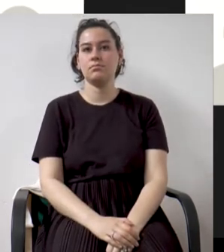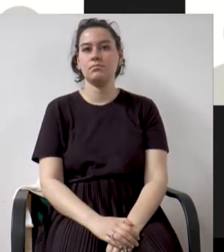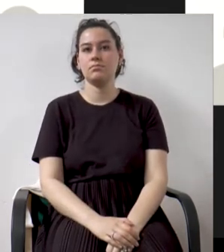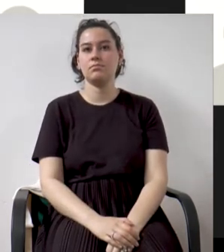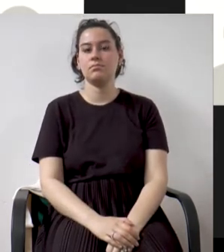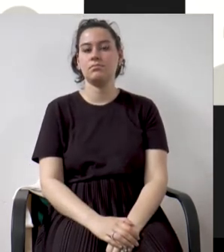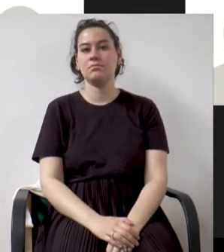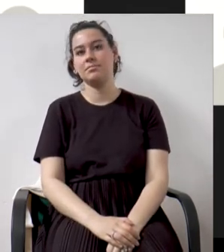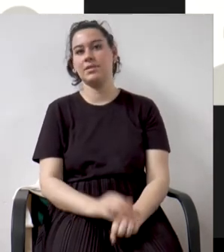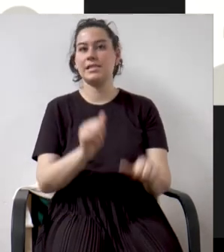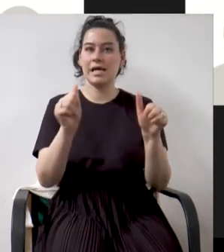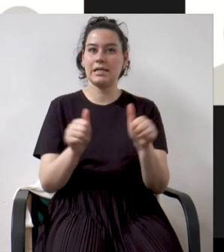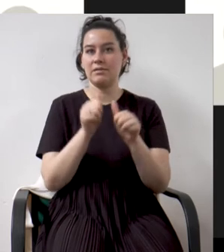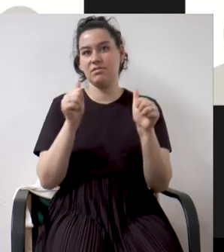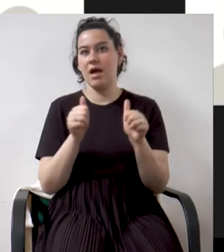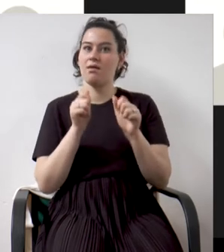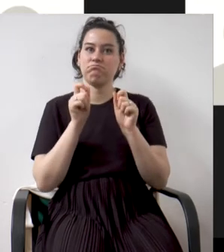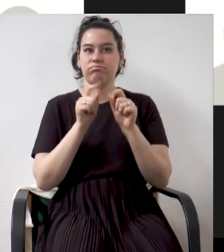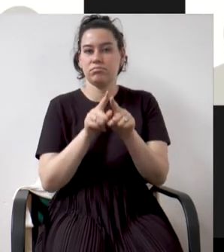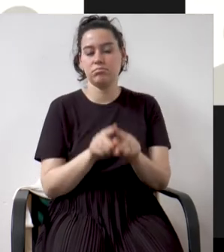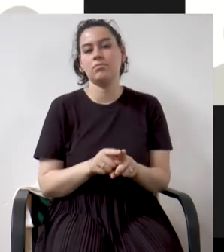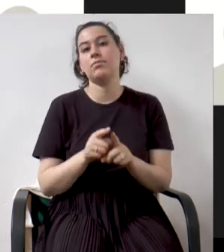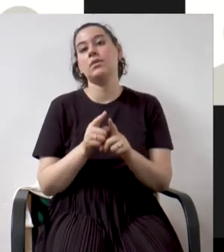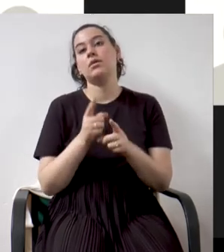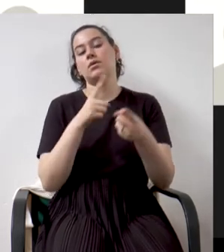digamos, que les correspondía. Entonces,